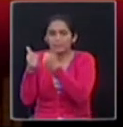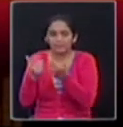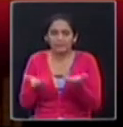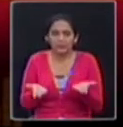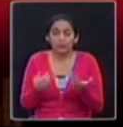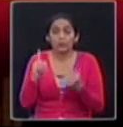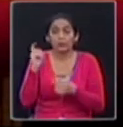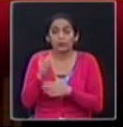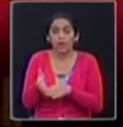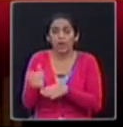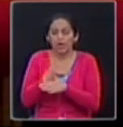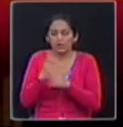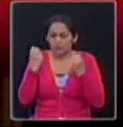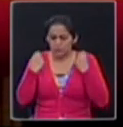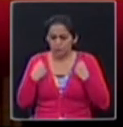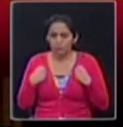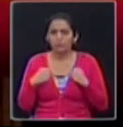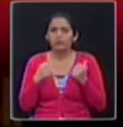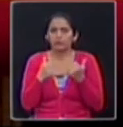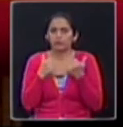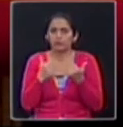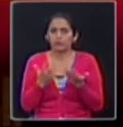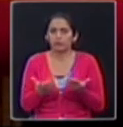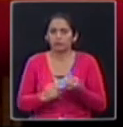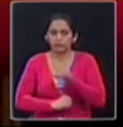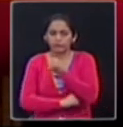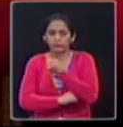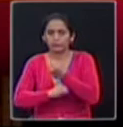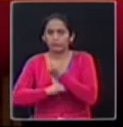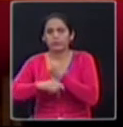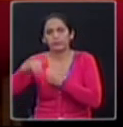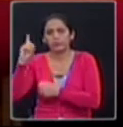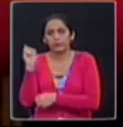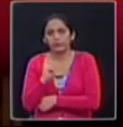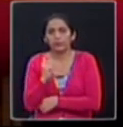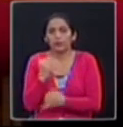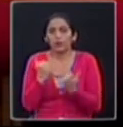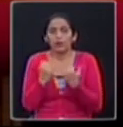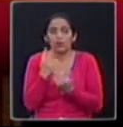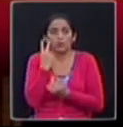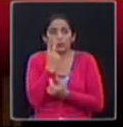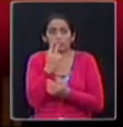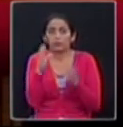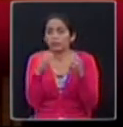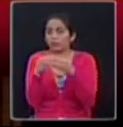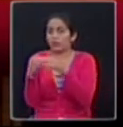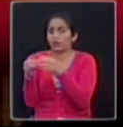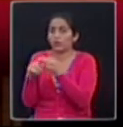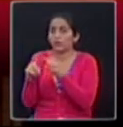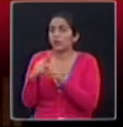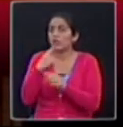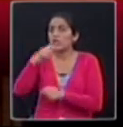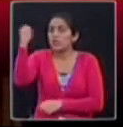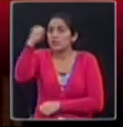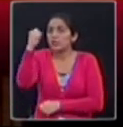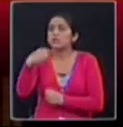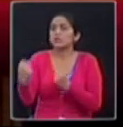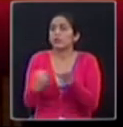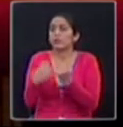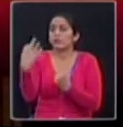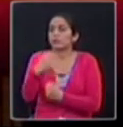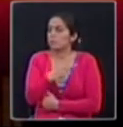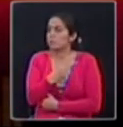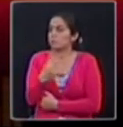esto. Ese es el desafío que tenemos ahora. Yo veo la predisposición en distintos sectores y estoy seguro que con un diálogo